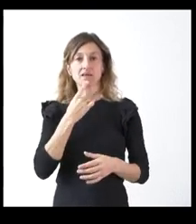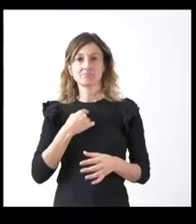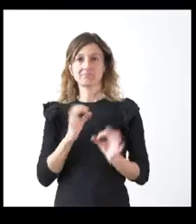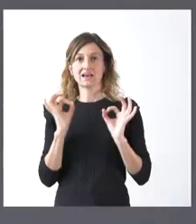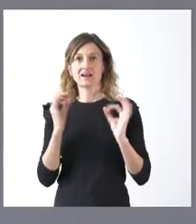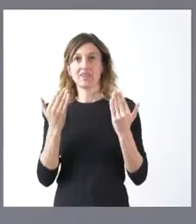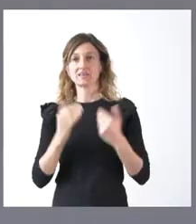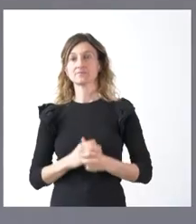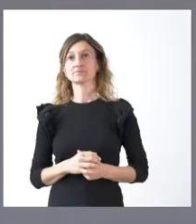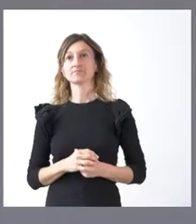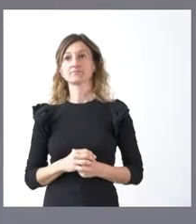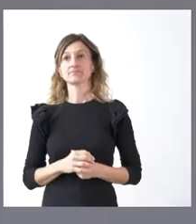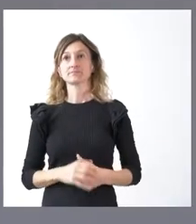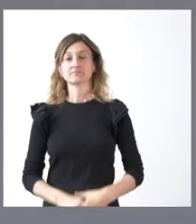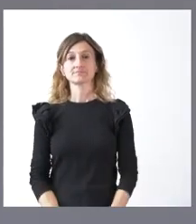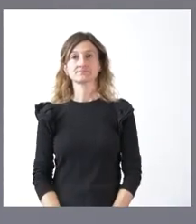Bueno